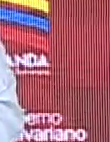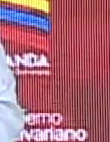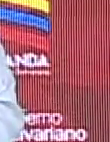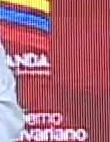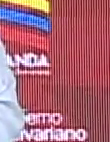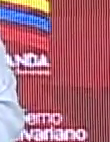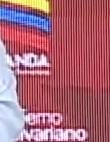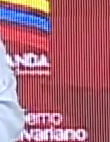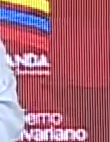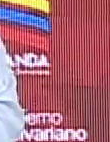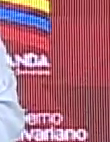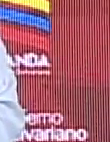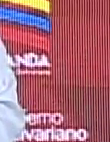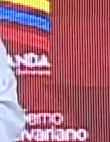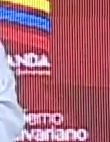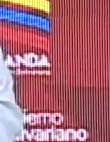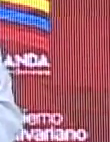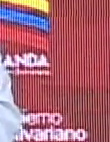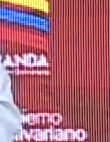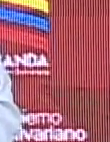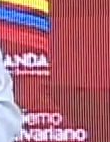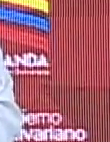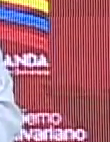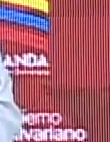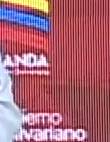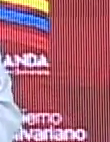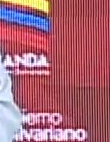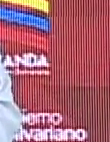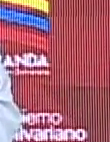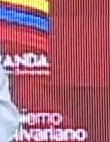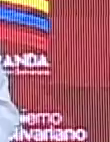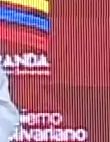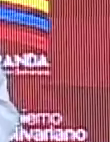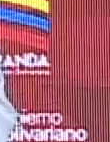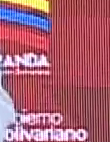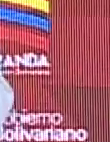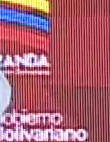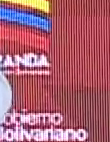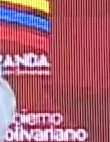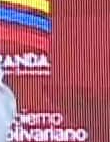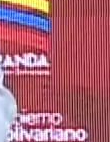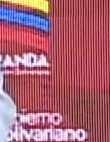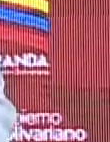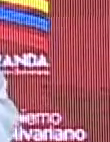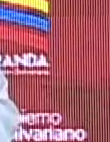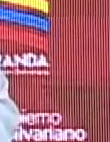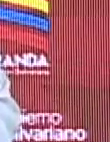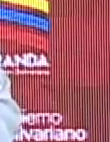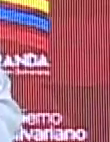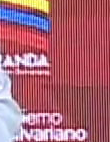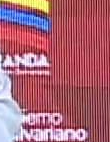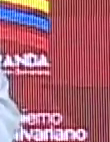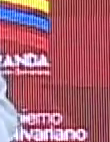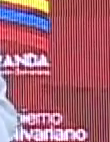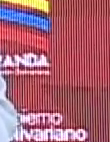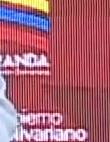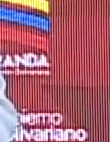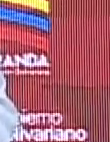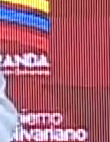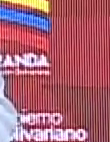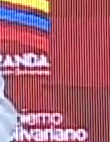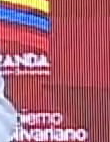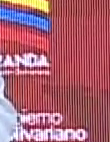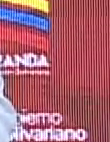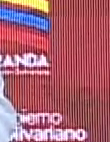Los niveles de desnutrición rondan el 20%. Solamente en la Guajira colombiana han muerto, miren la